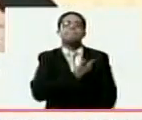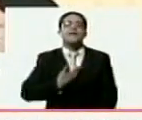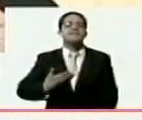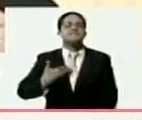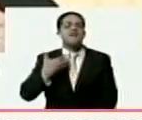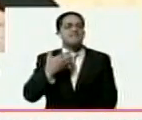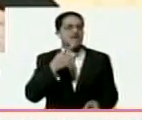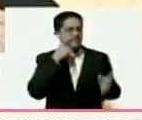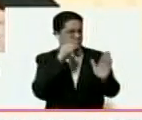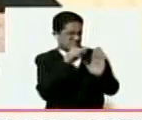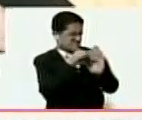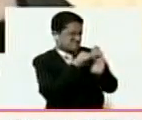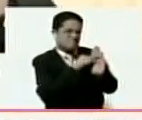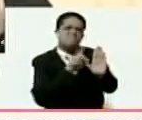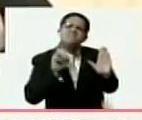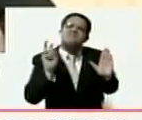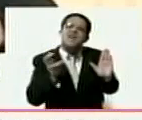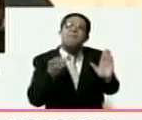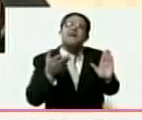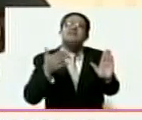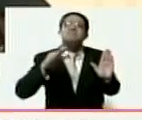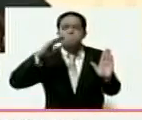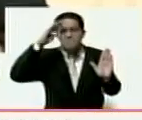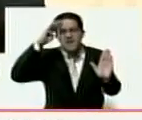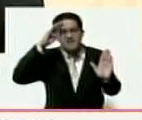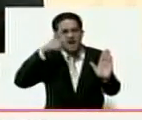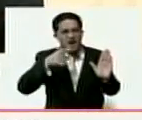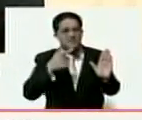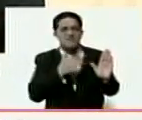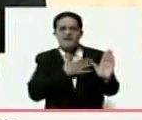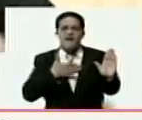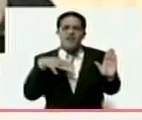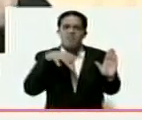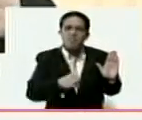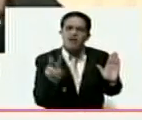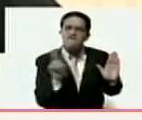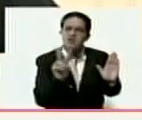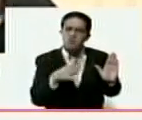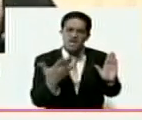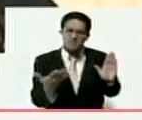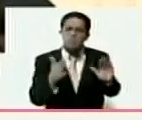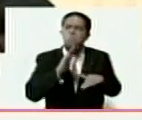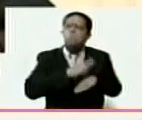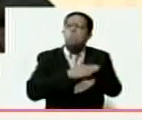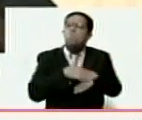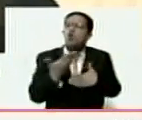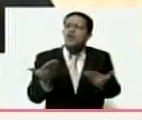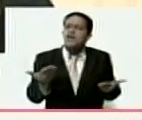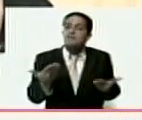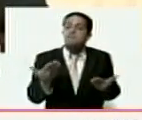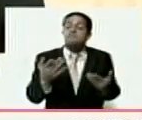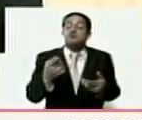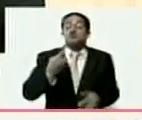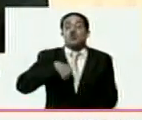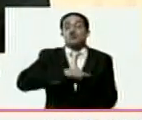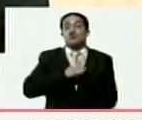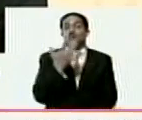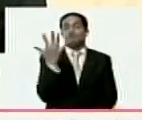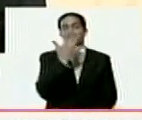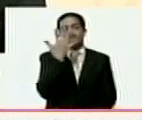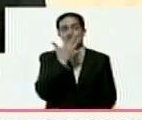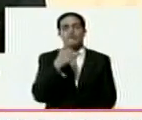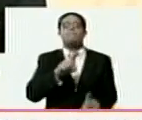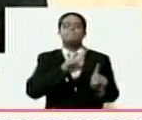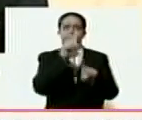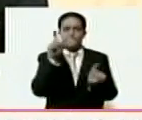en su agenda militar a Venezuela? Esa es una pregunta que nosotros compartimos con